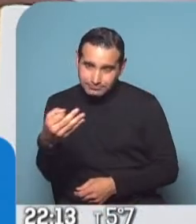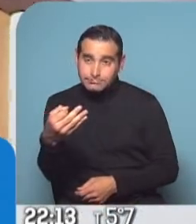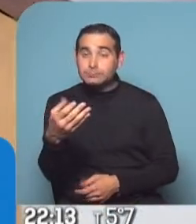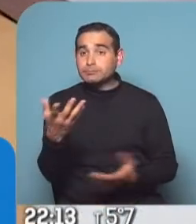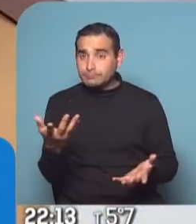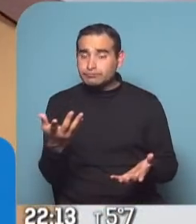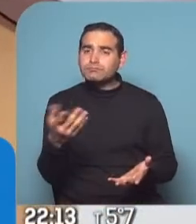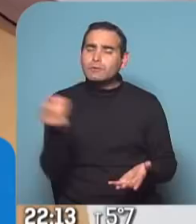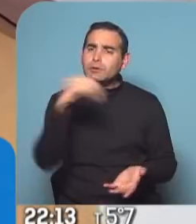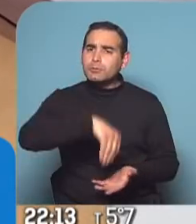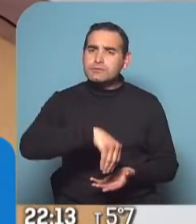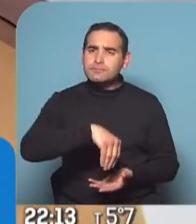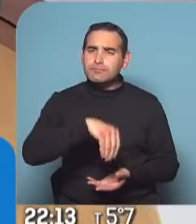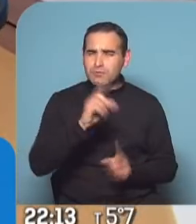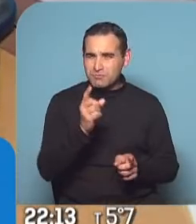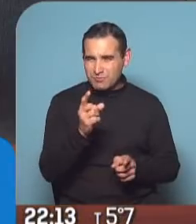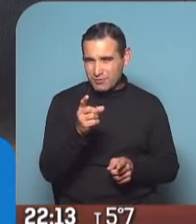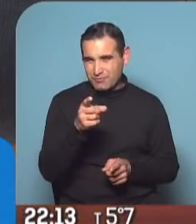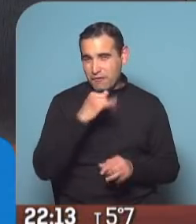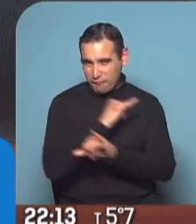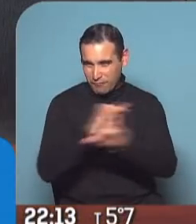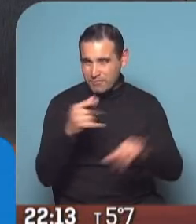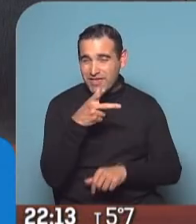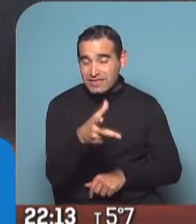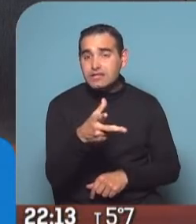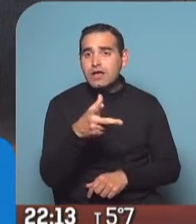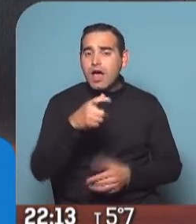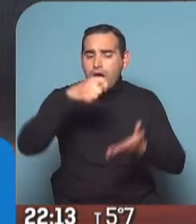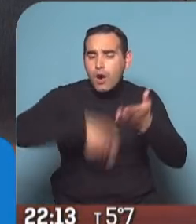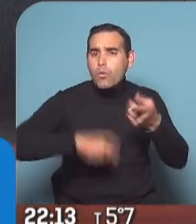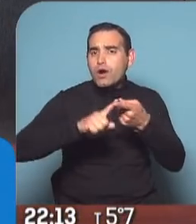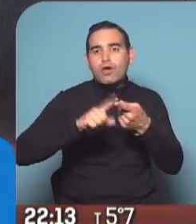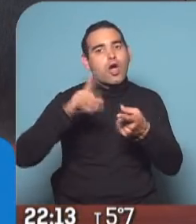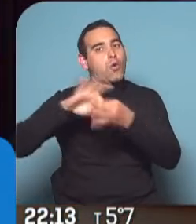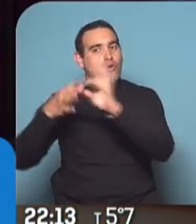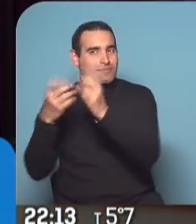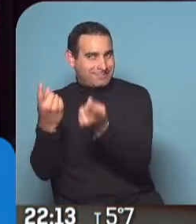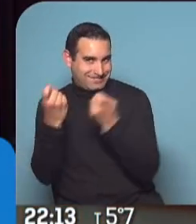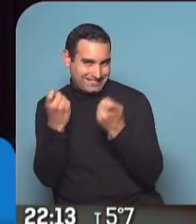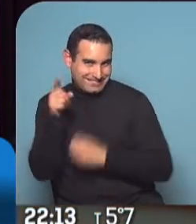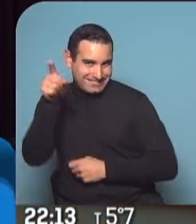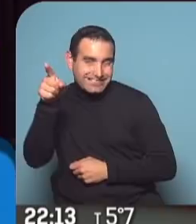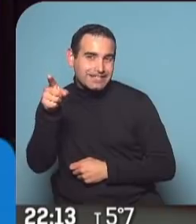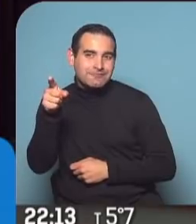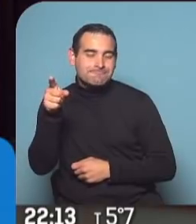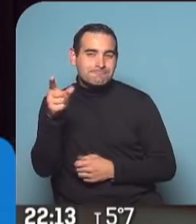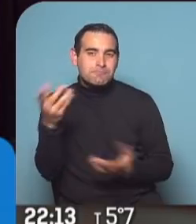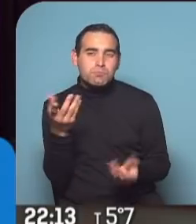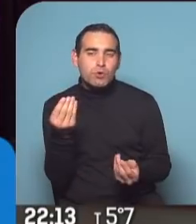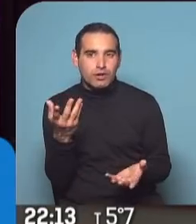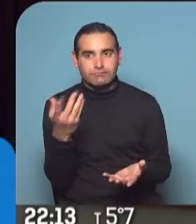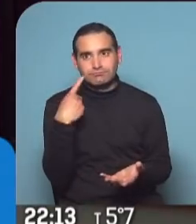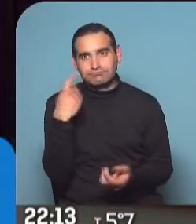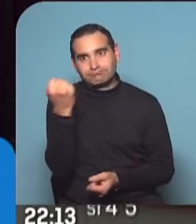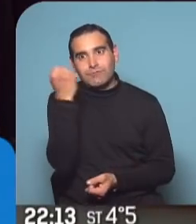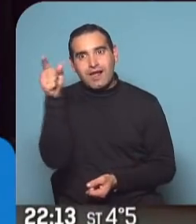ahí, además, como también bien señala el informe, ¿no? Este es un acuerdo que Europa necesita. Yo creo que el timing es